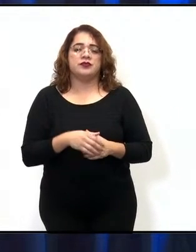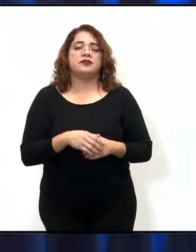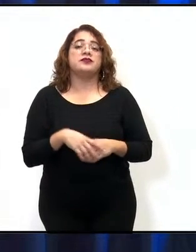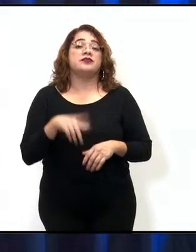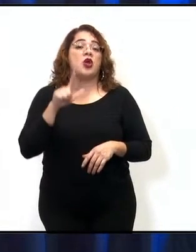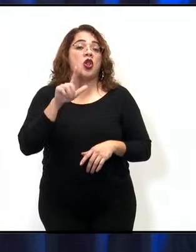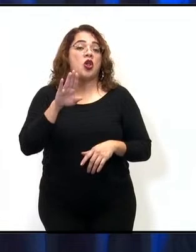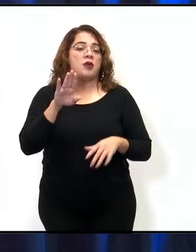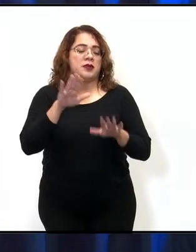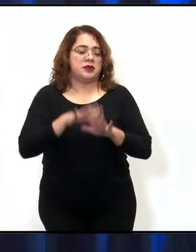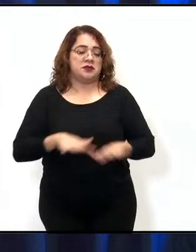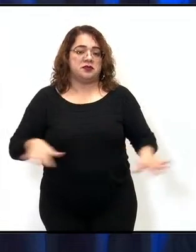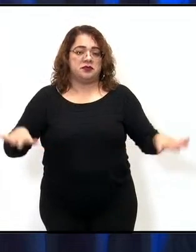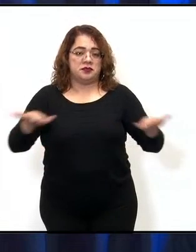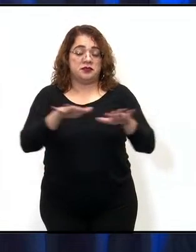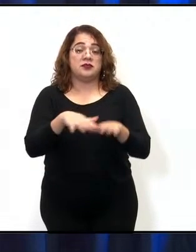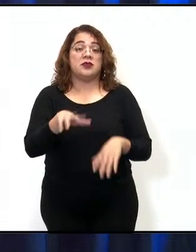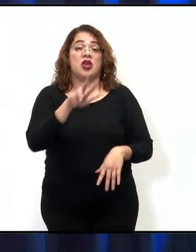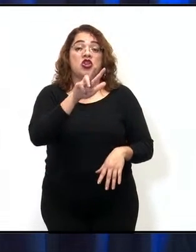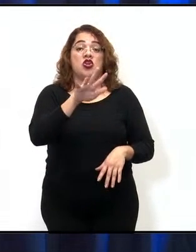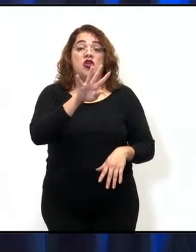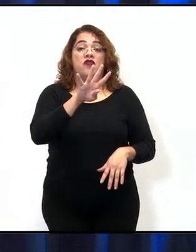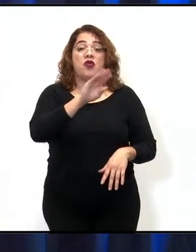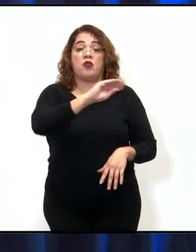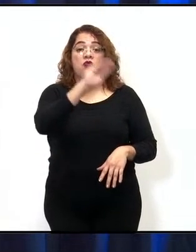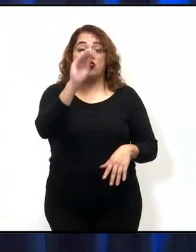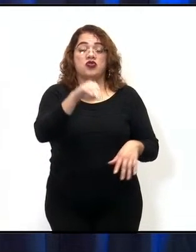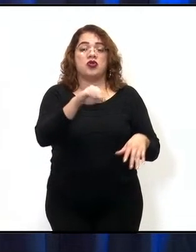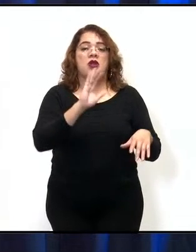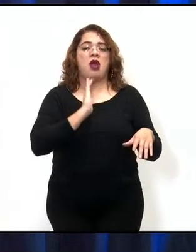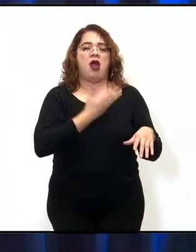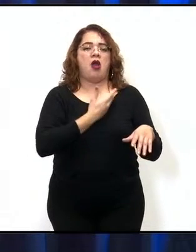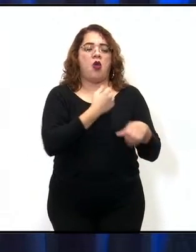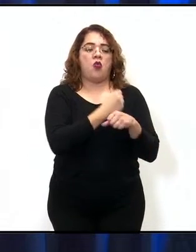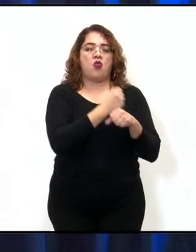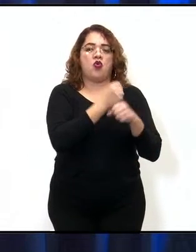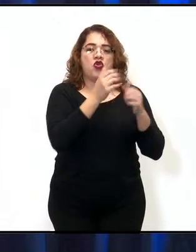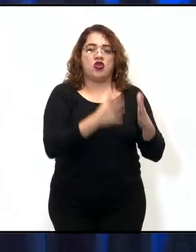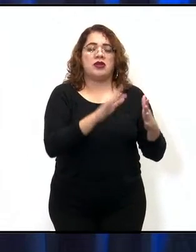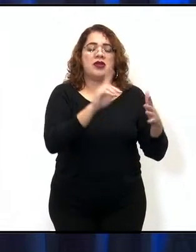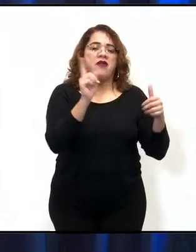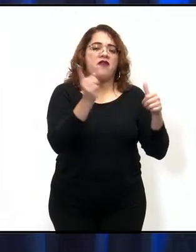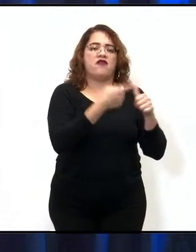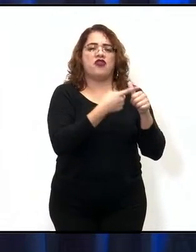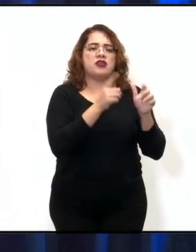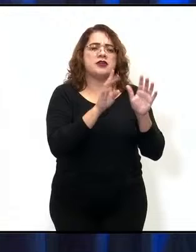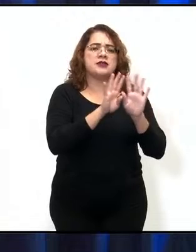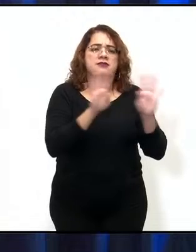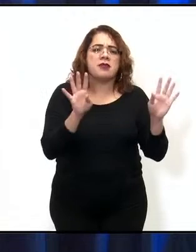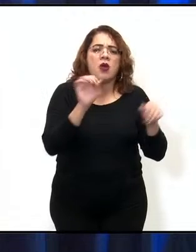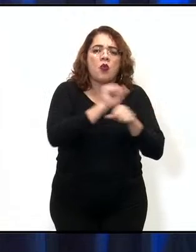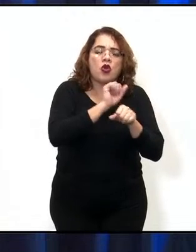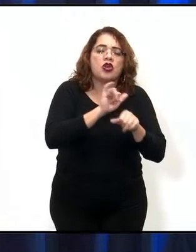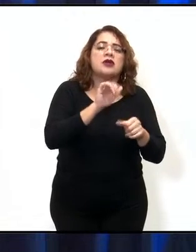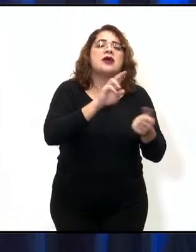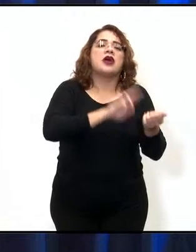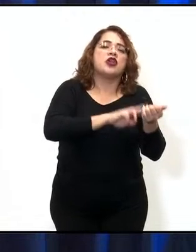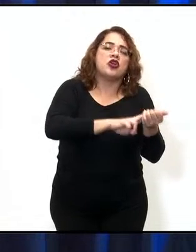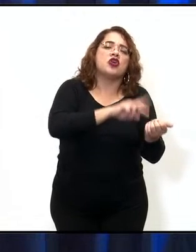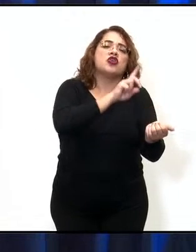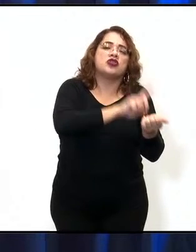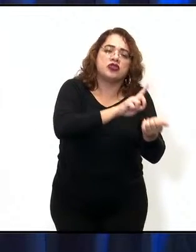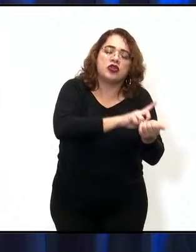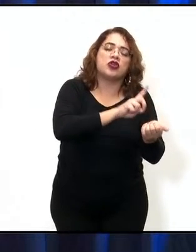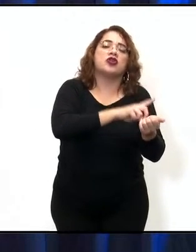Hemos podido vacunar a un 34% de nuestros trabajadores de primera línea, enfermeras, doctores,